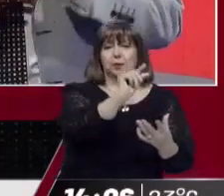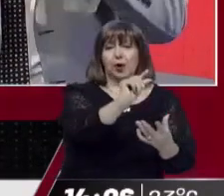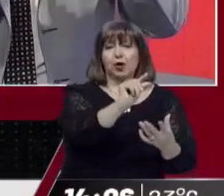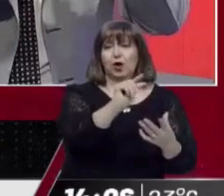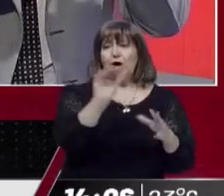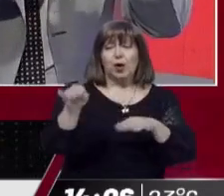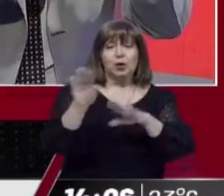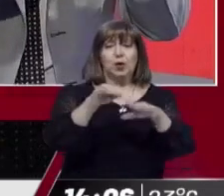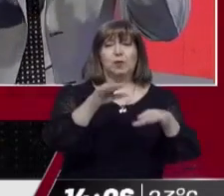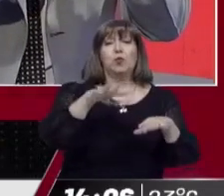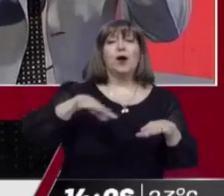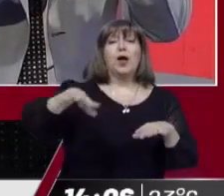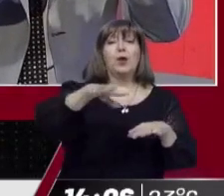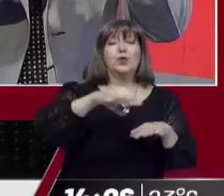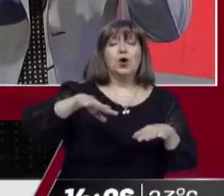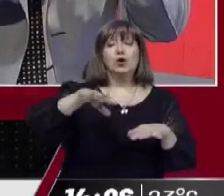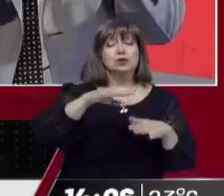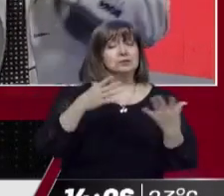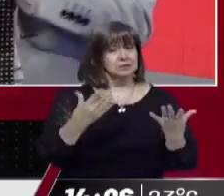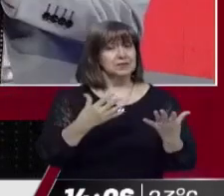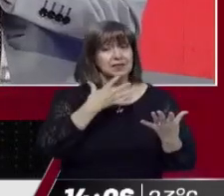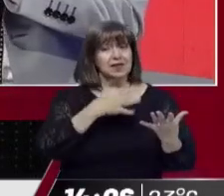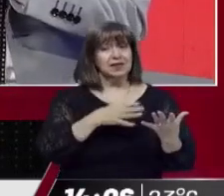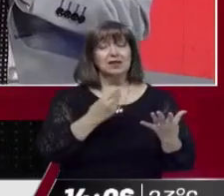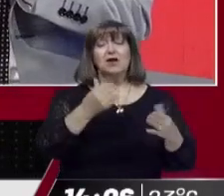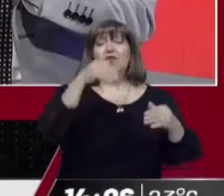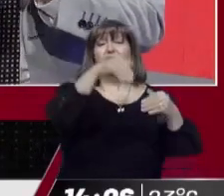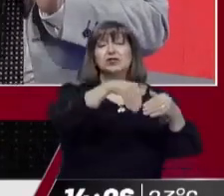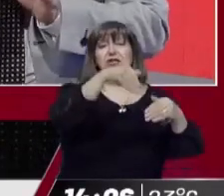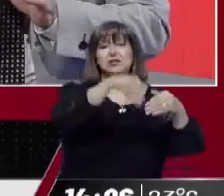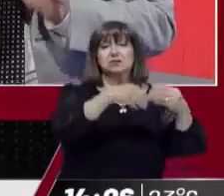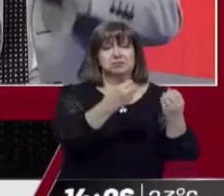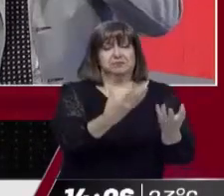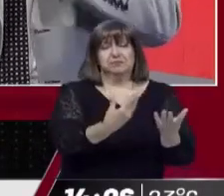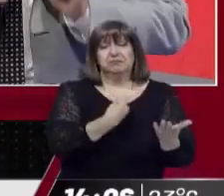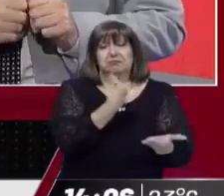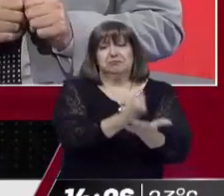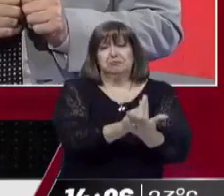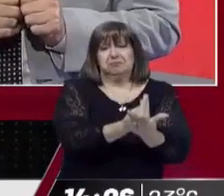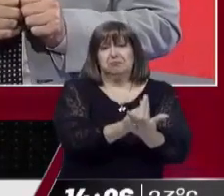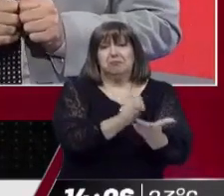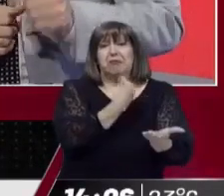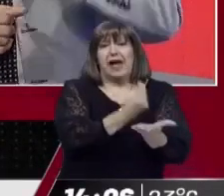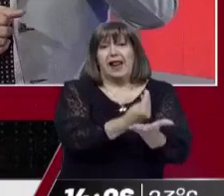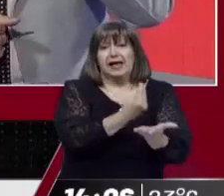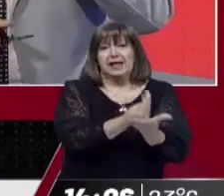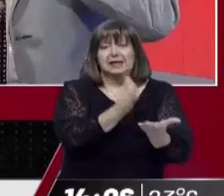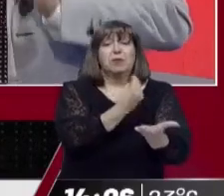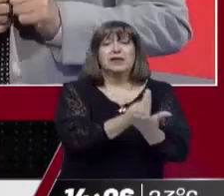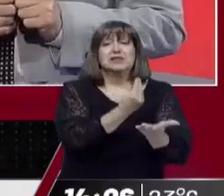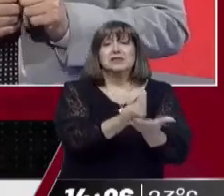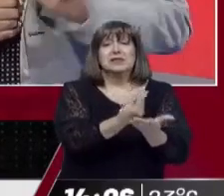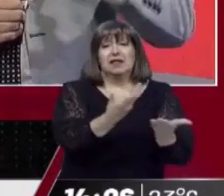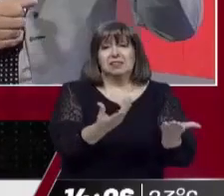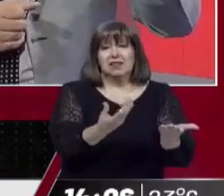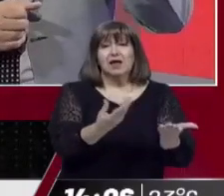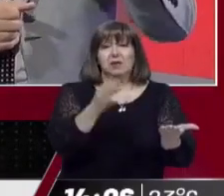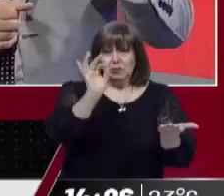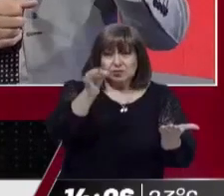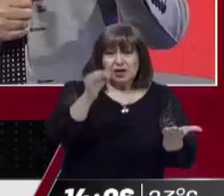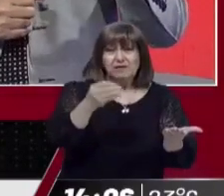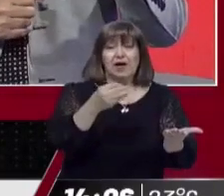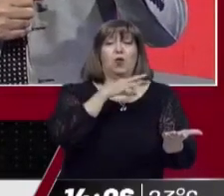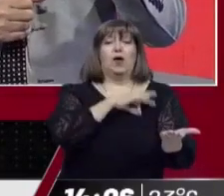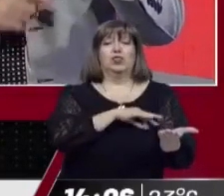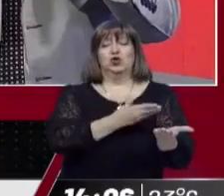ejecutivas, uno está mirando el candidato ejecutivo, no tanto a los legisladores. Pero bueno, tienen legitimidad de origen. Cuando te postulaste, vos sabías cuánto